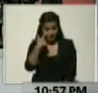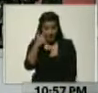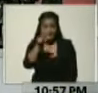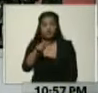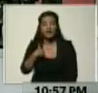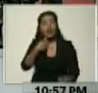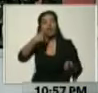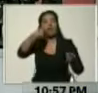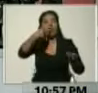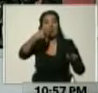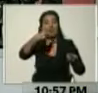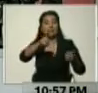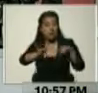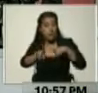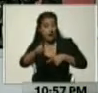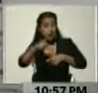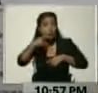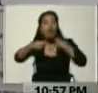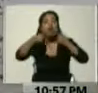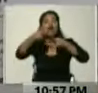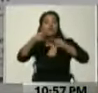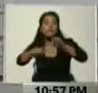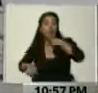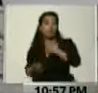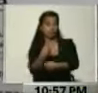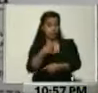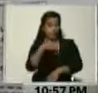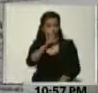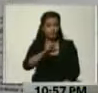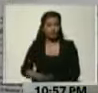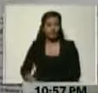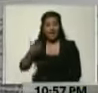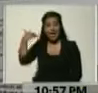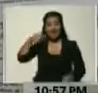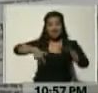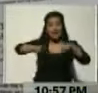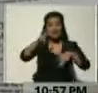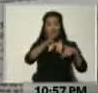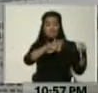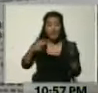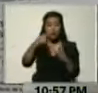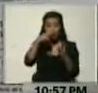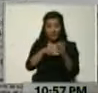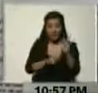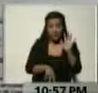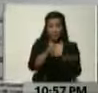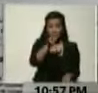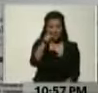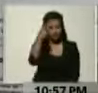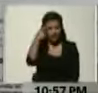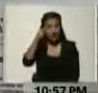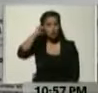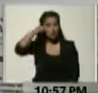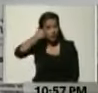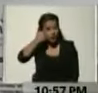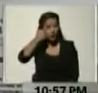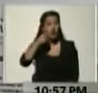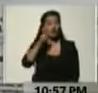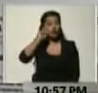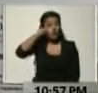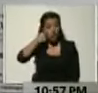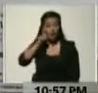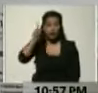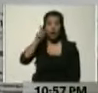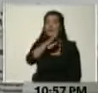del 2013, perdón, del 2012. 13 de marzo del 2012. Por esta fecha, Capriles critica a Chávez por atenderse en